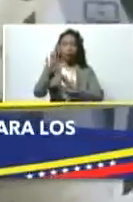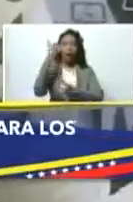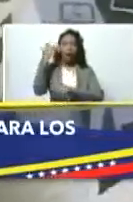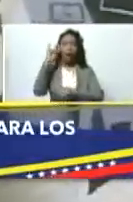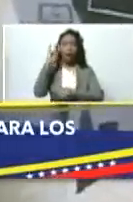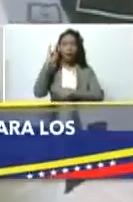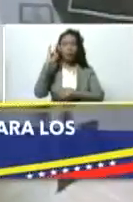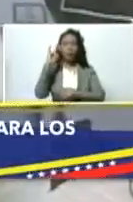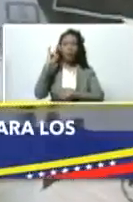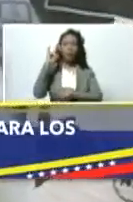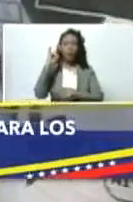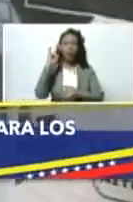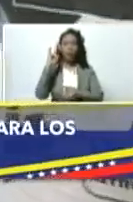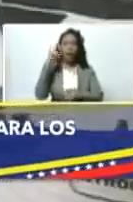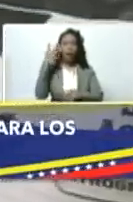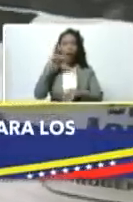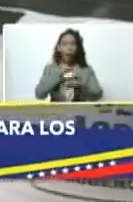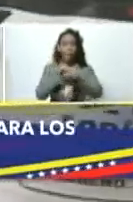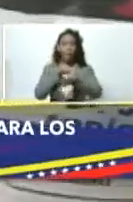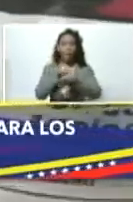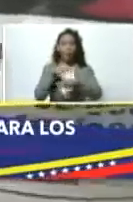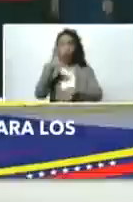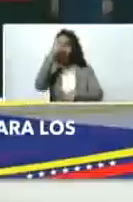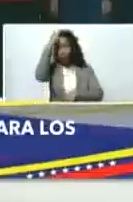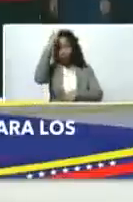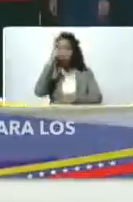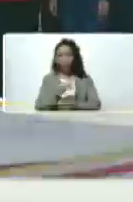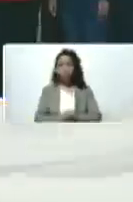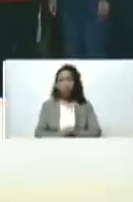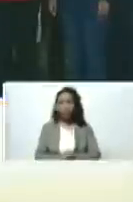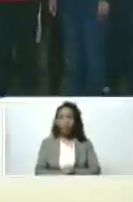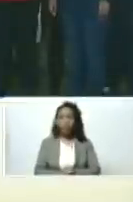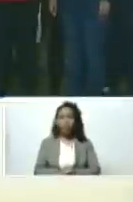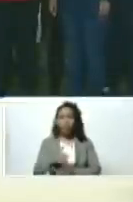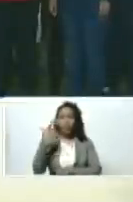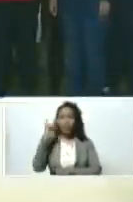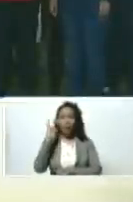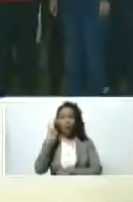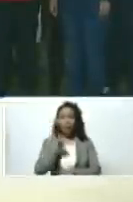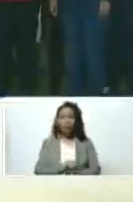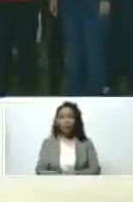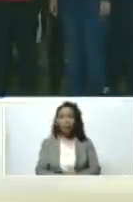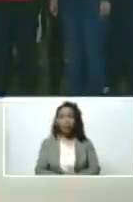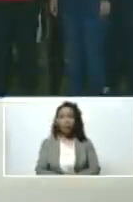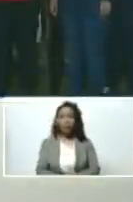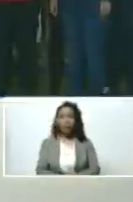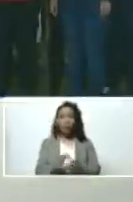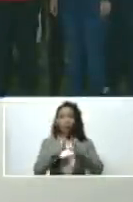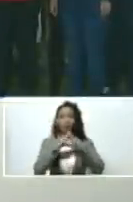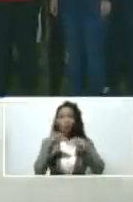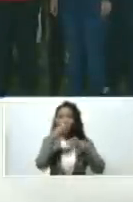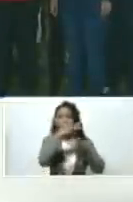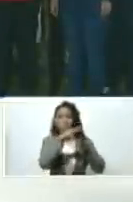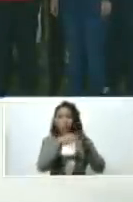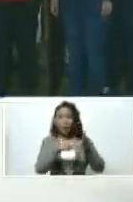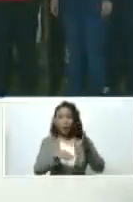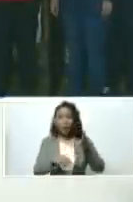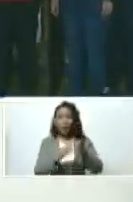al ministro Tarek y tenemos todos los productos